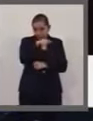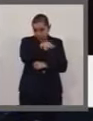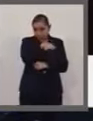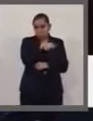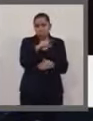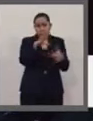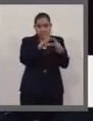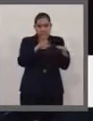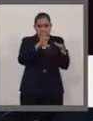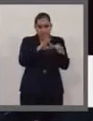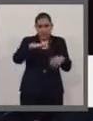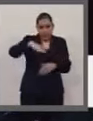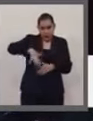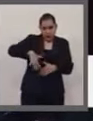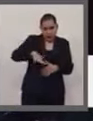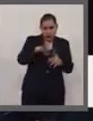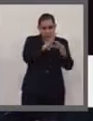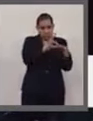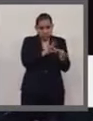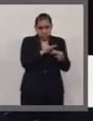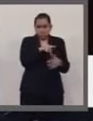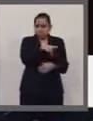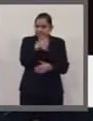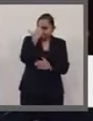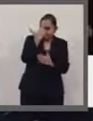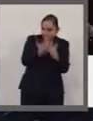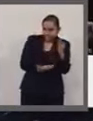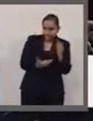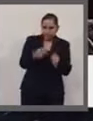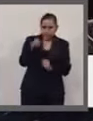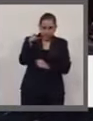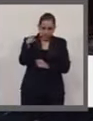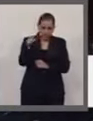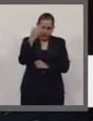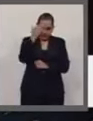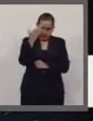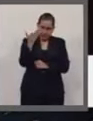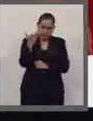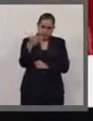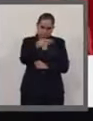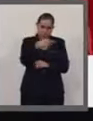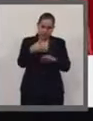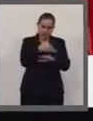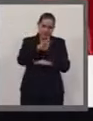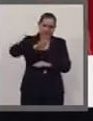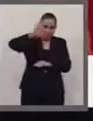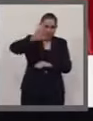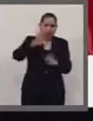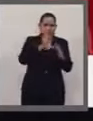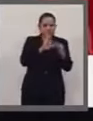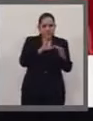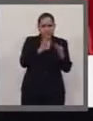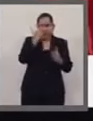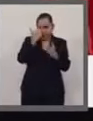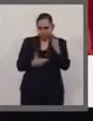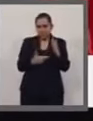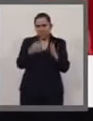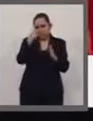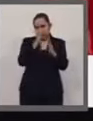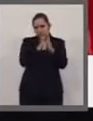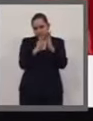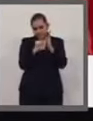las consideradas expresiones misóginas que vertió durante su participación del diario de